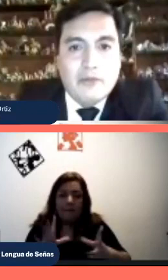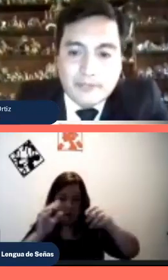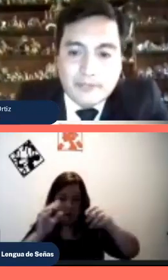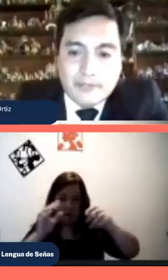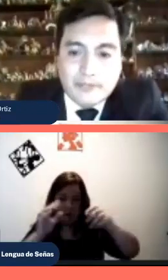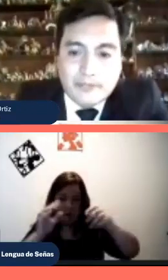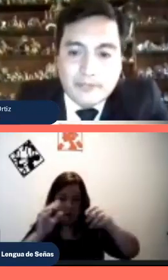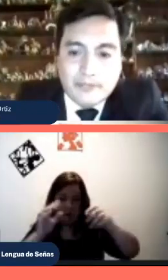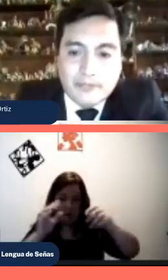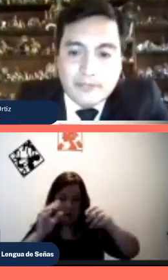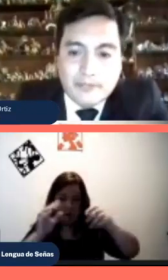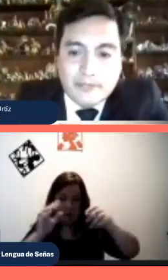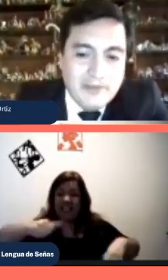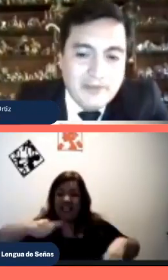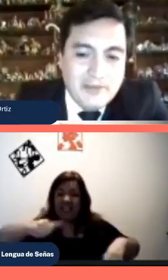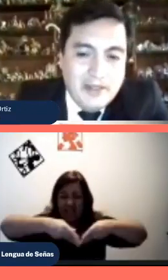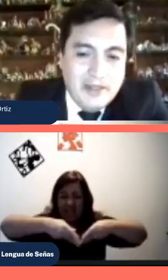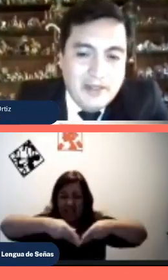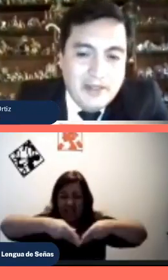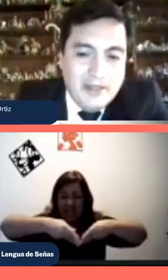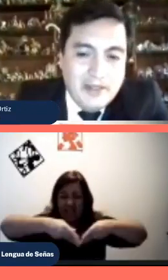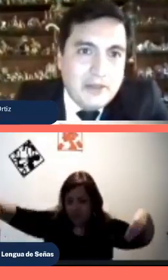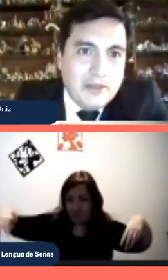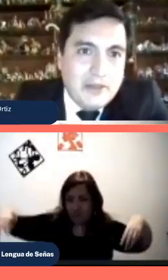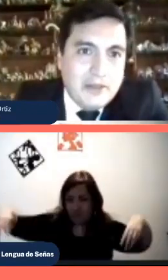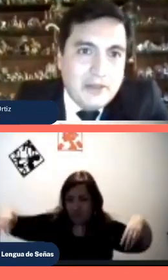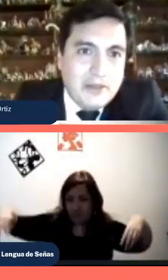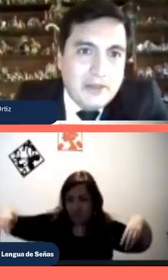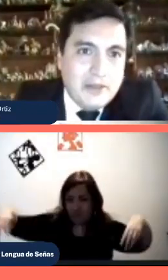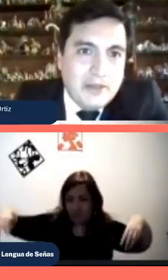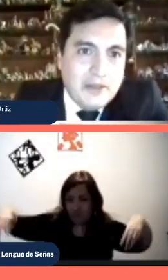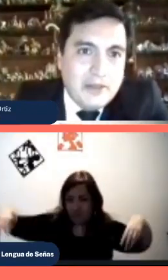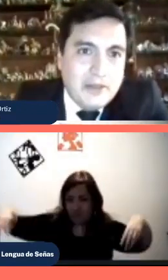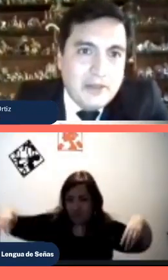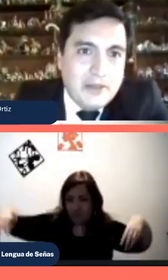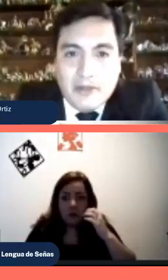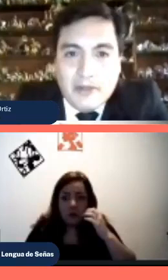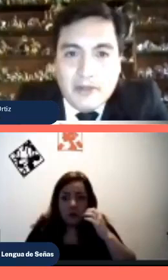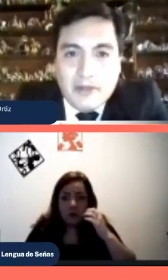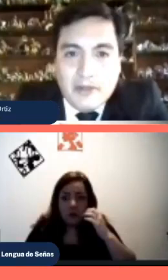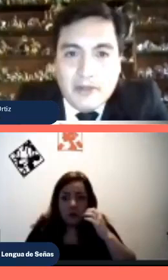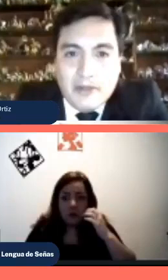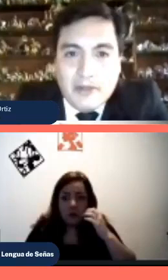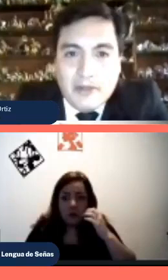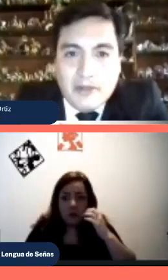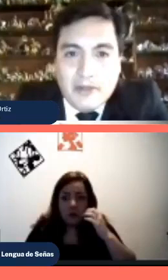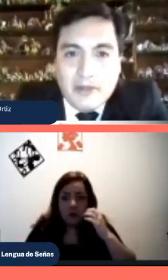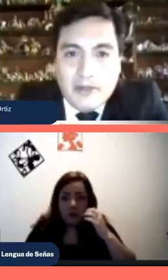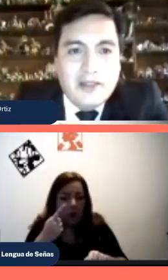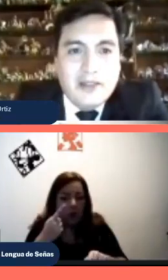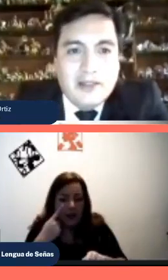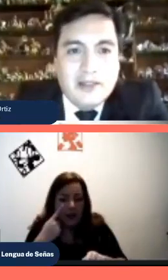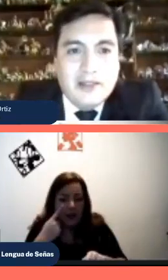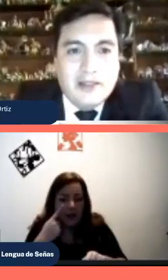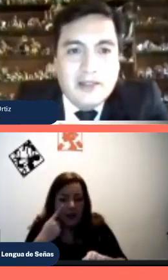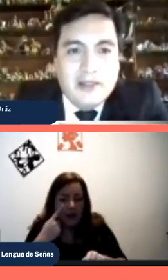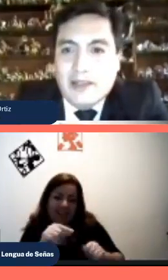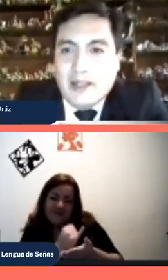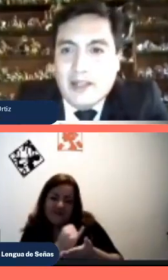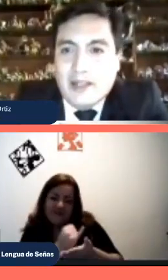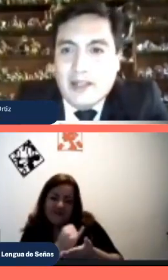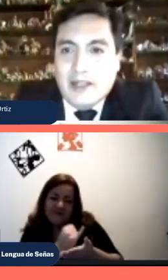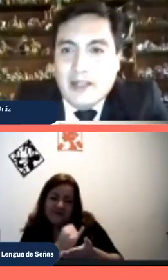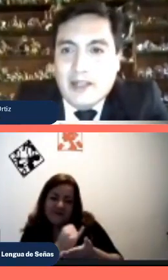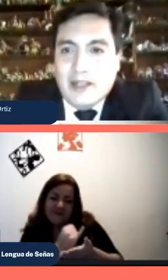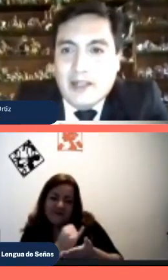largo. Ahora bien, tal vez los niños estén bastante familiarizados con imágenes como esta de Leviatán